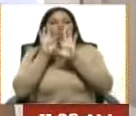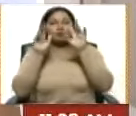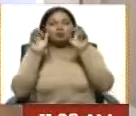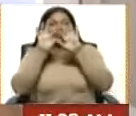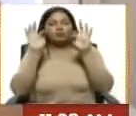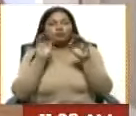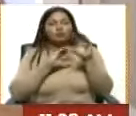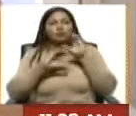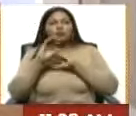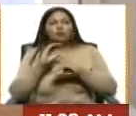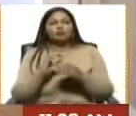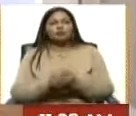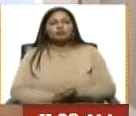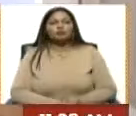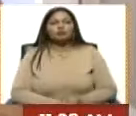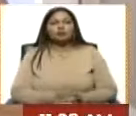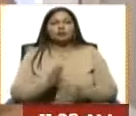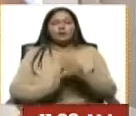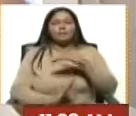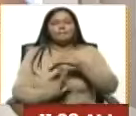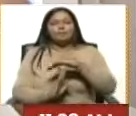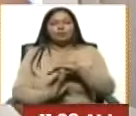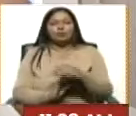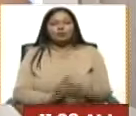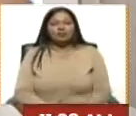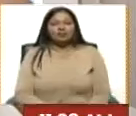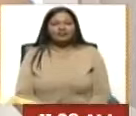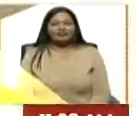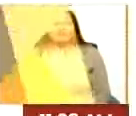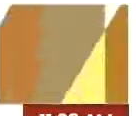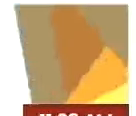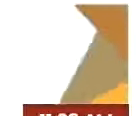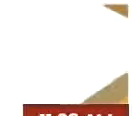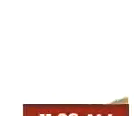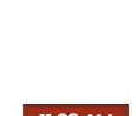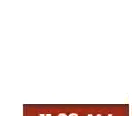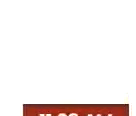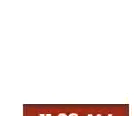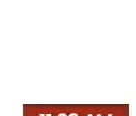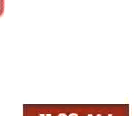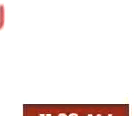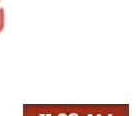vuelta, 11:38 minutos de la mañana, ya venimos con más de su programa Café en la Mañana.